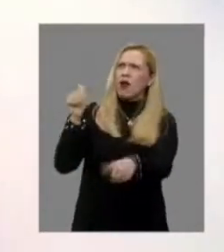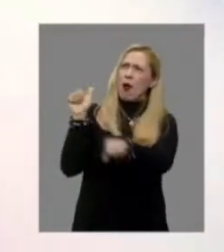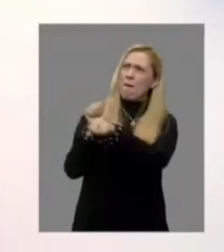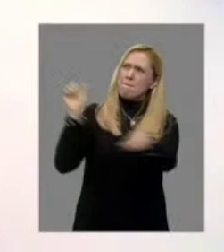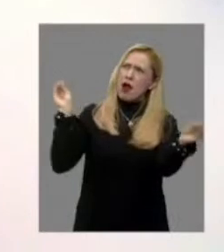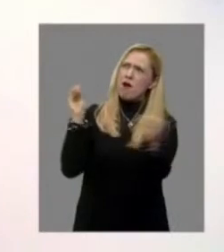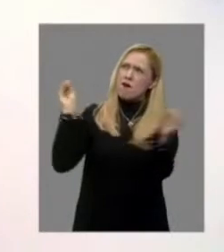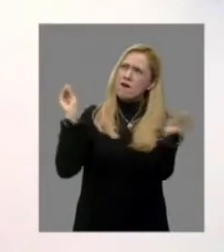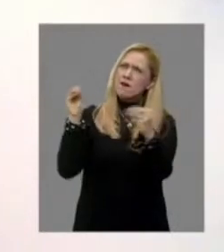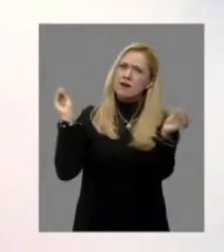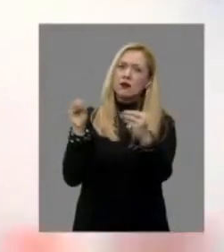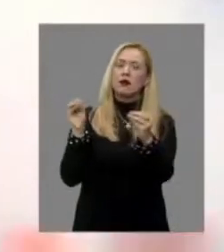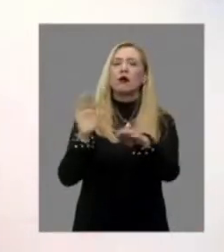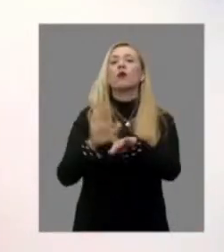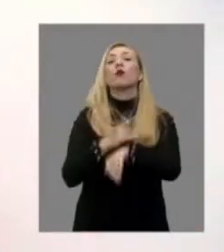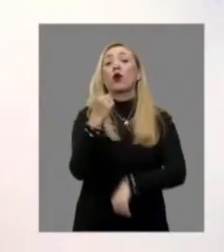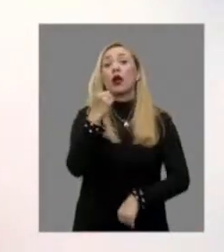ejemplo,